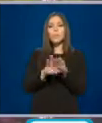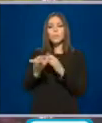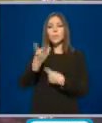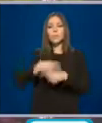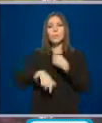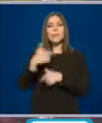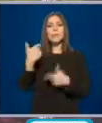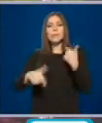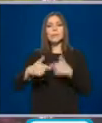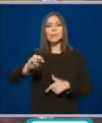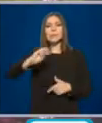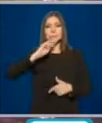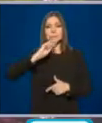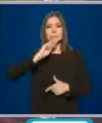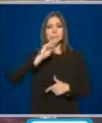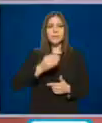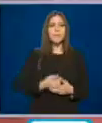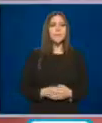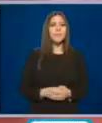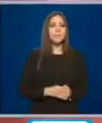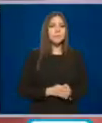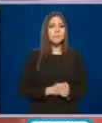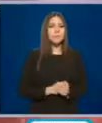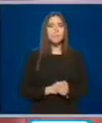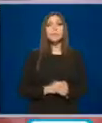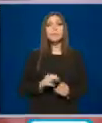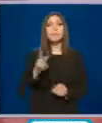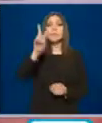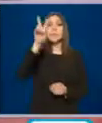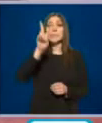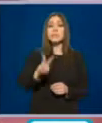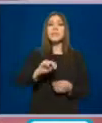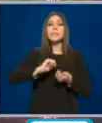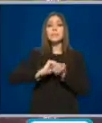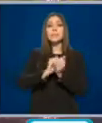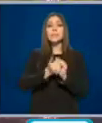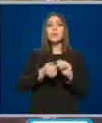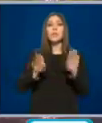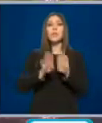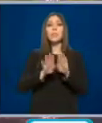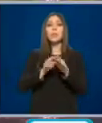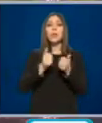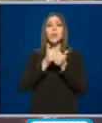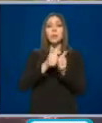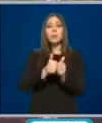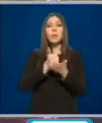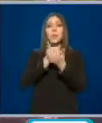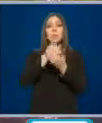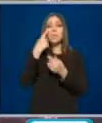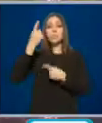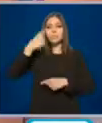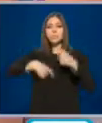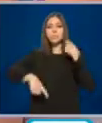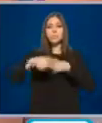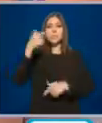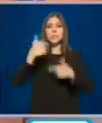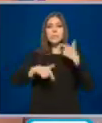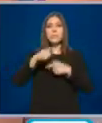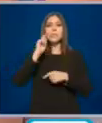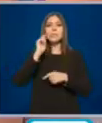leche materna? Fíjense ustedes, lo que va realmente a hacer el estímulo para que se produzca es la